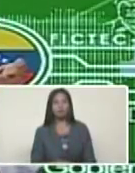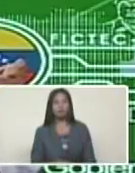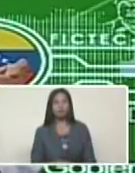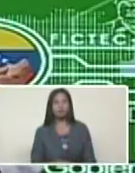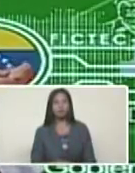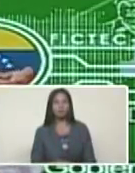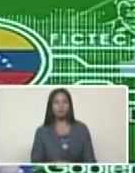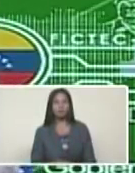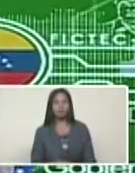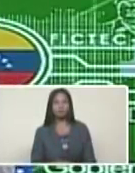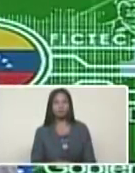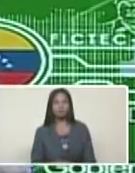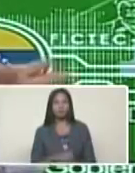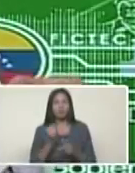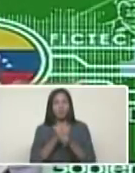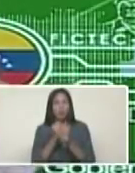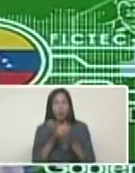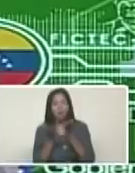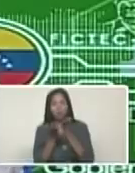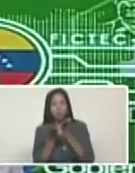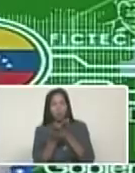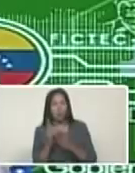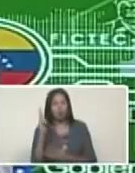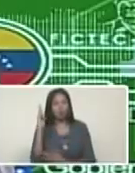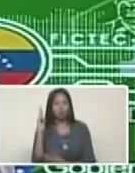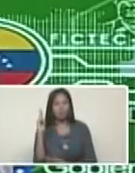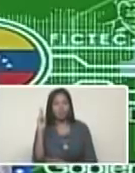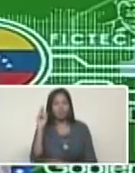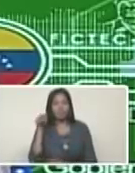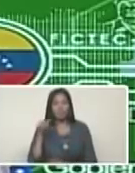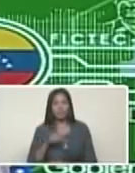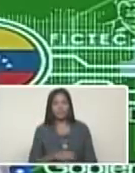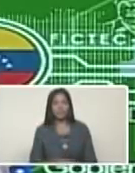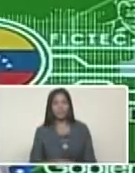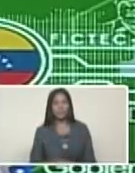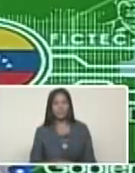trabajo, estudio y fusil.